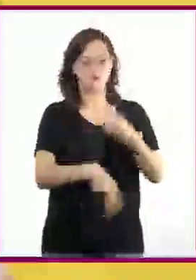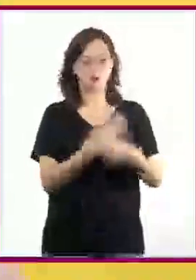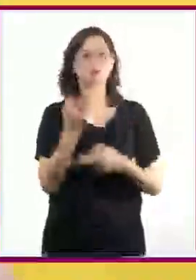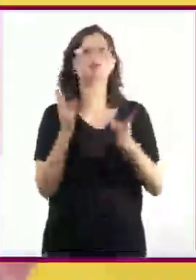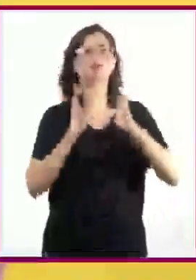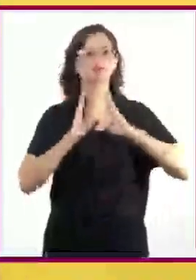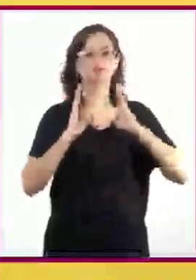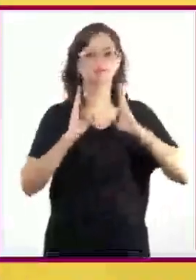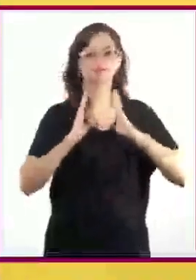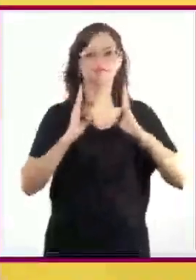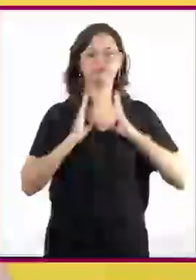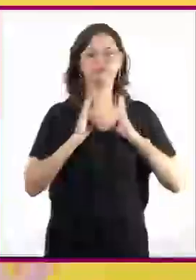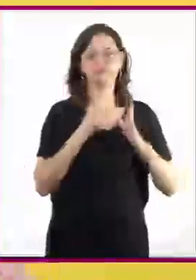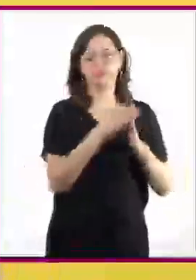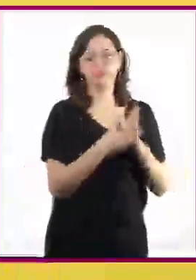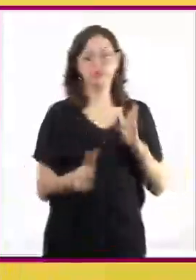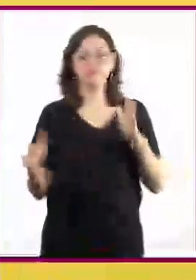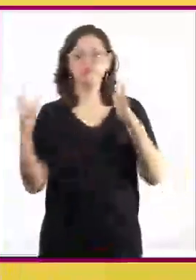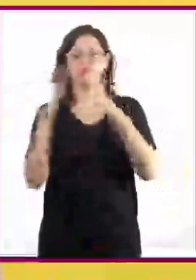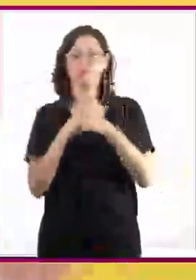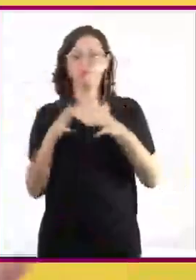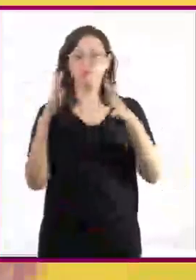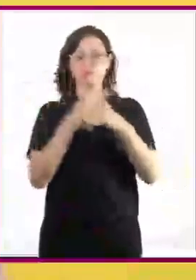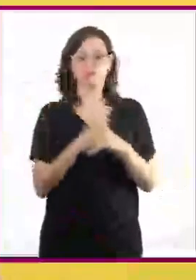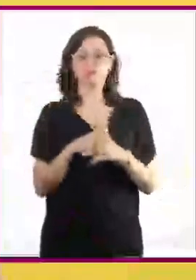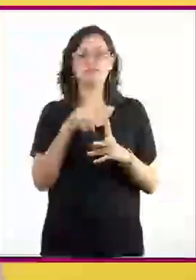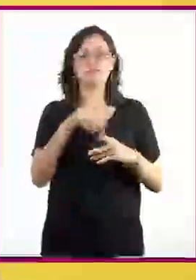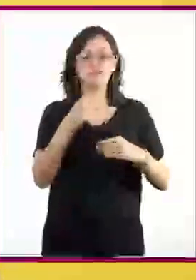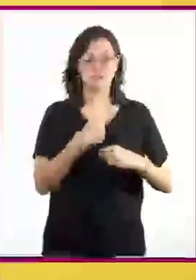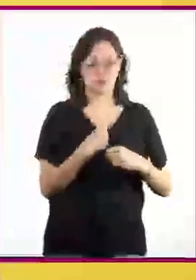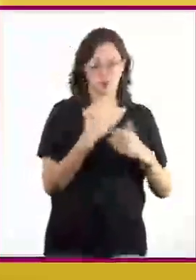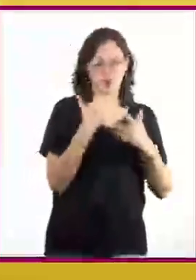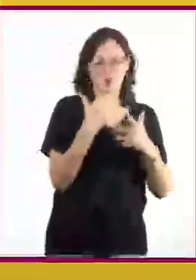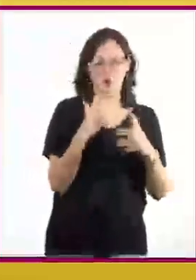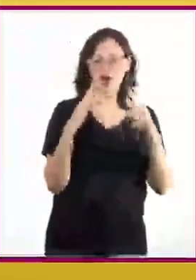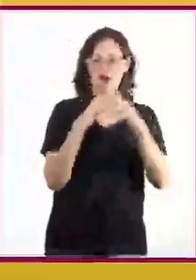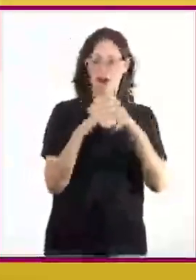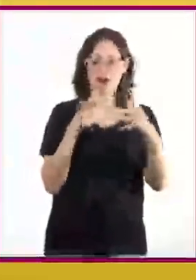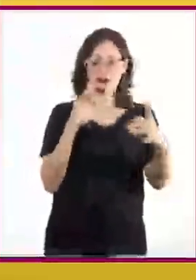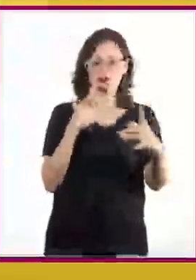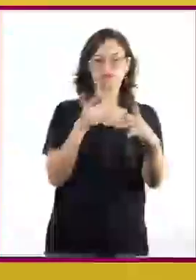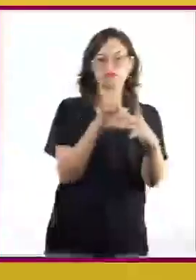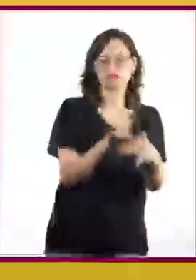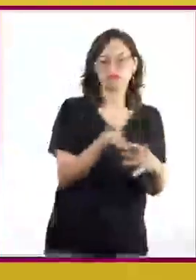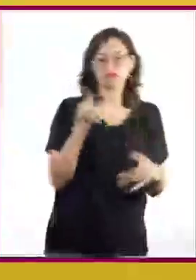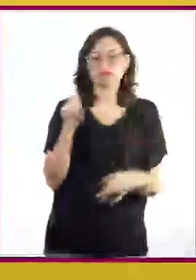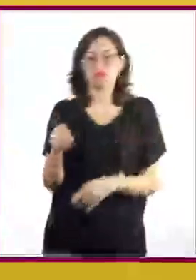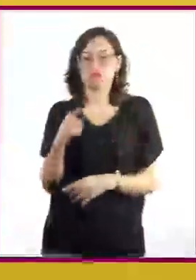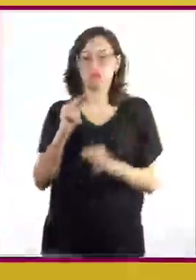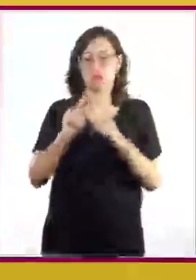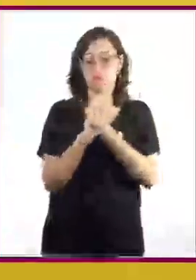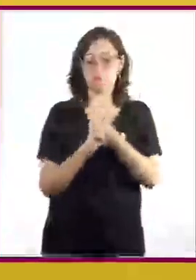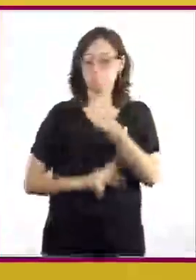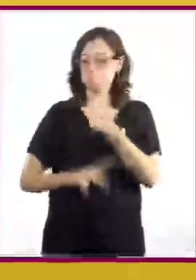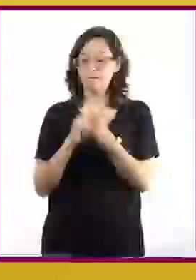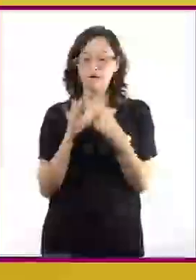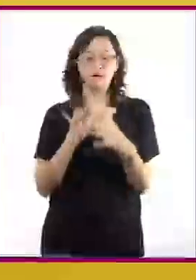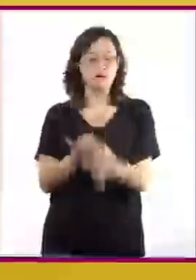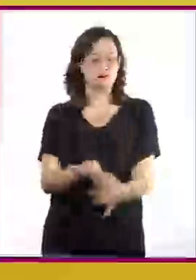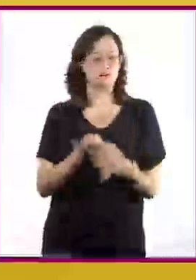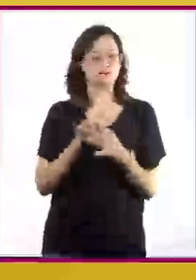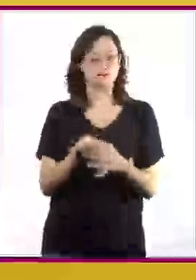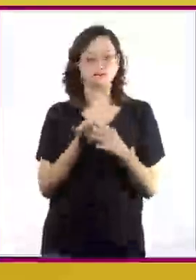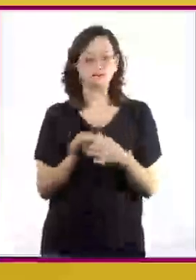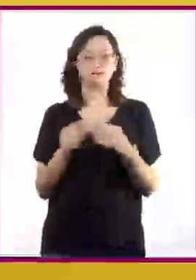republicano. Durante la guerra, cultivó la llamada poesía de guerra. Su fe republicana se plasmó en una serie de